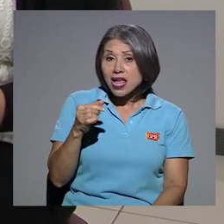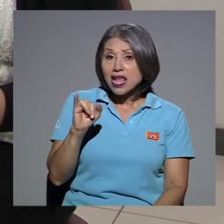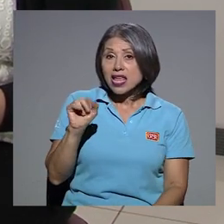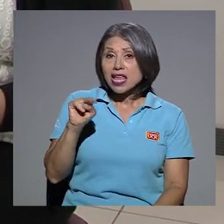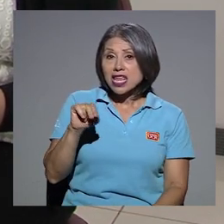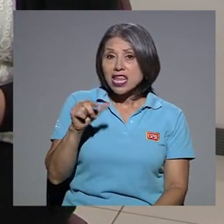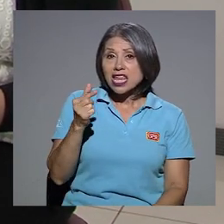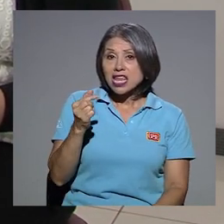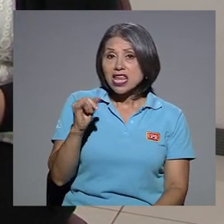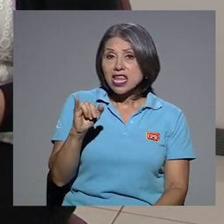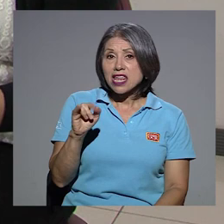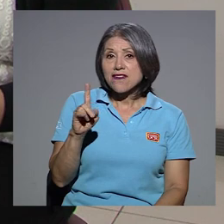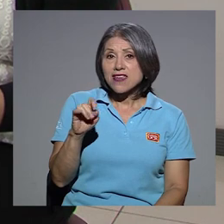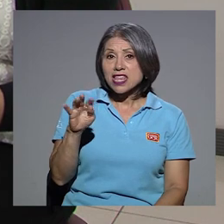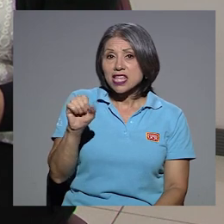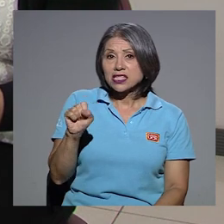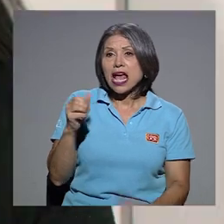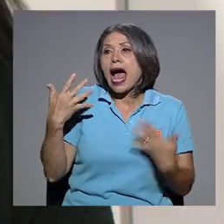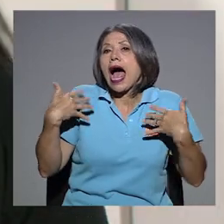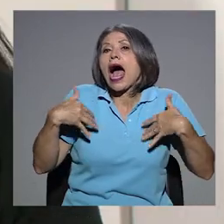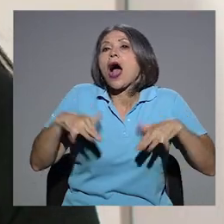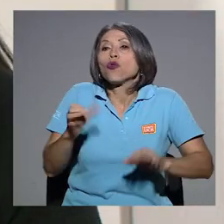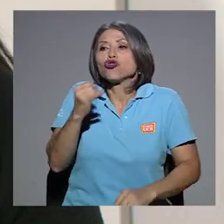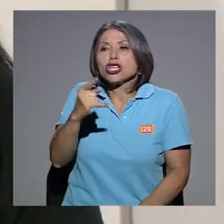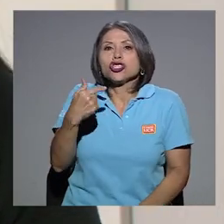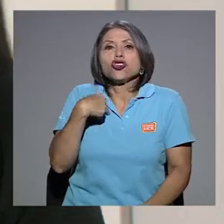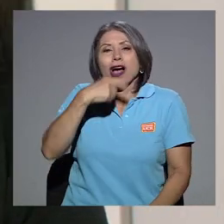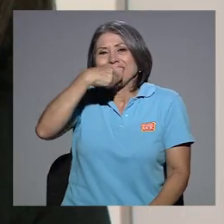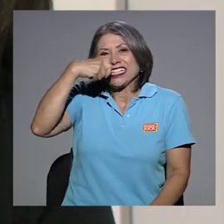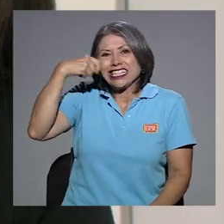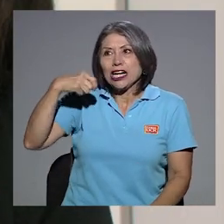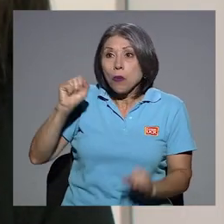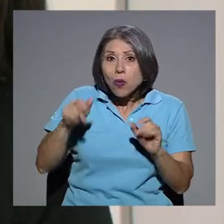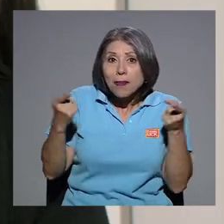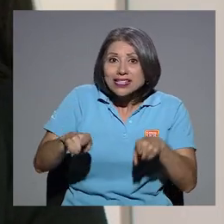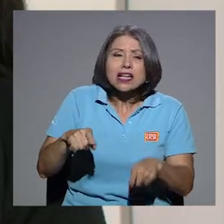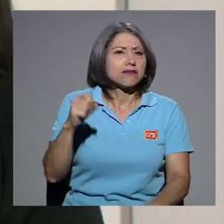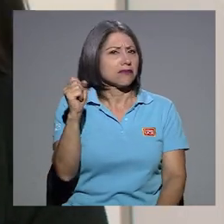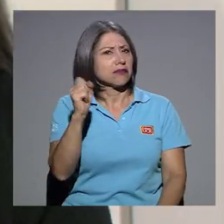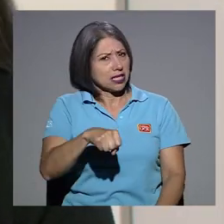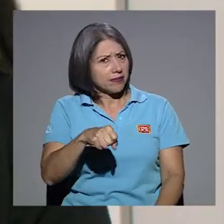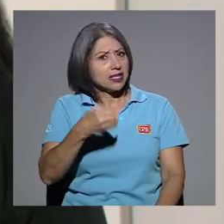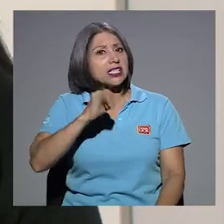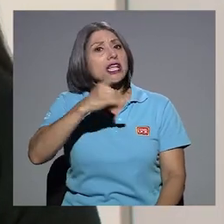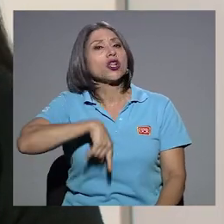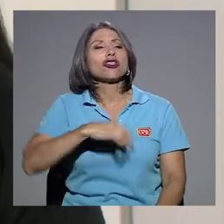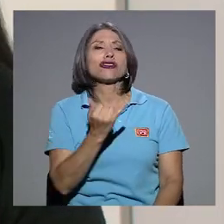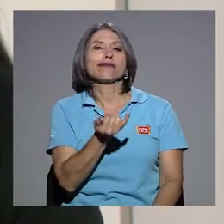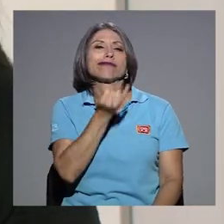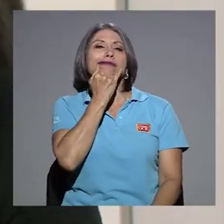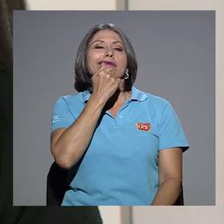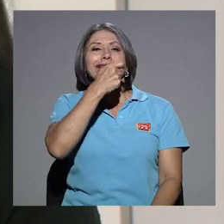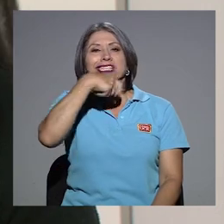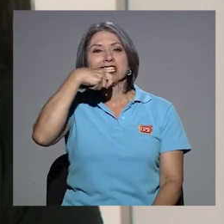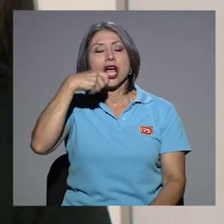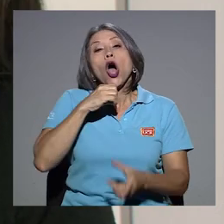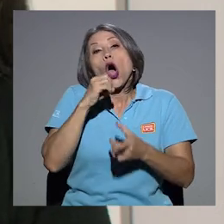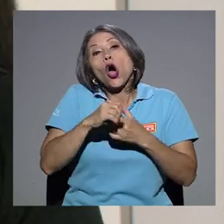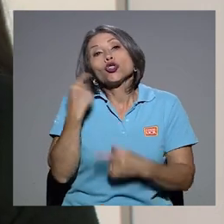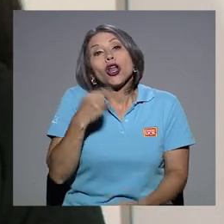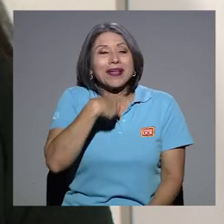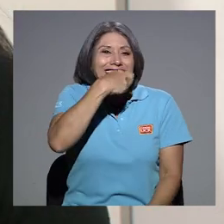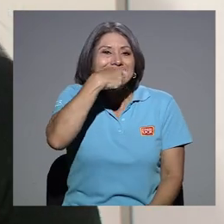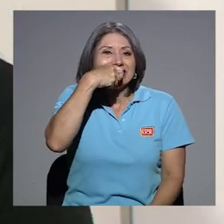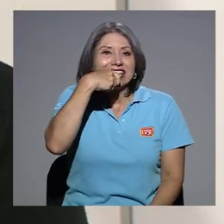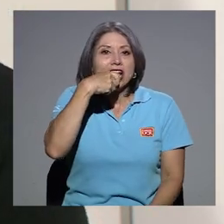gingivitis aún si nos lavamos los dientes? Sí, claro, se puede dar la gingivitis si nos lavamos los dientes incorrectamente, o si solamente nos lavamos